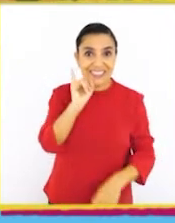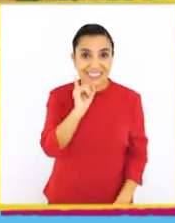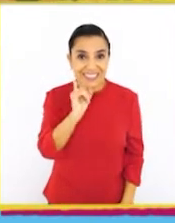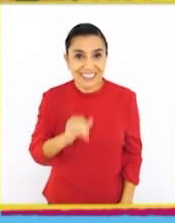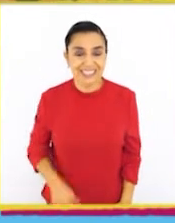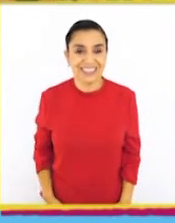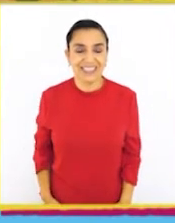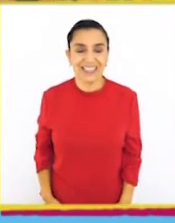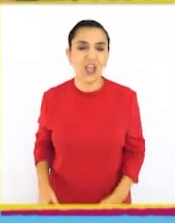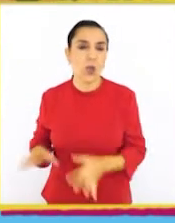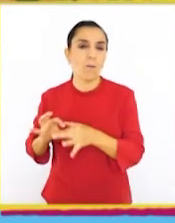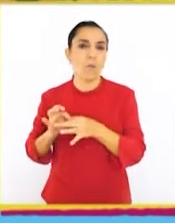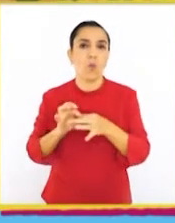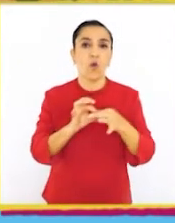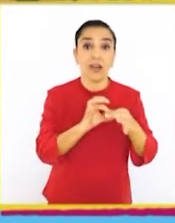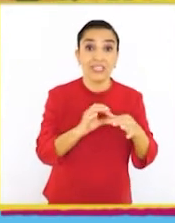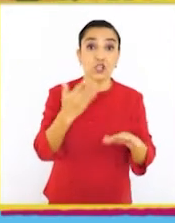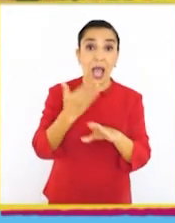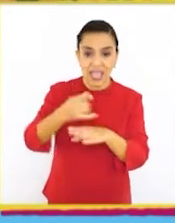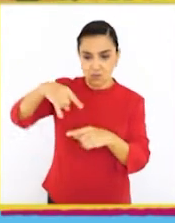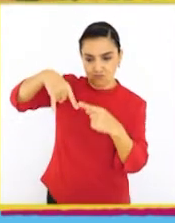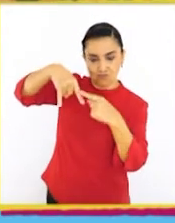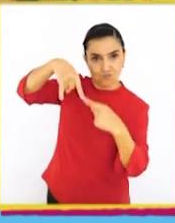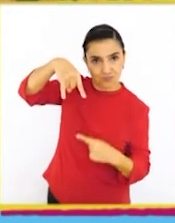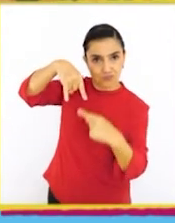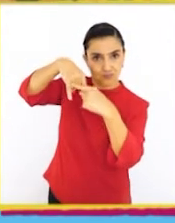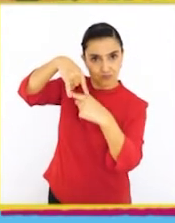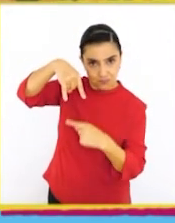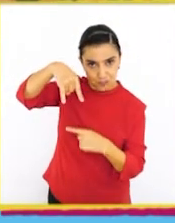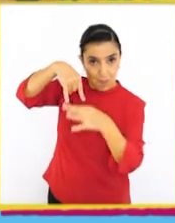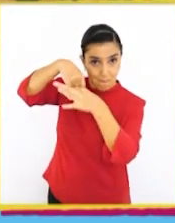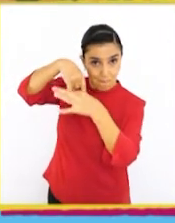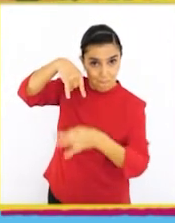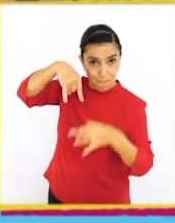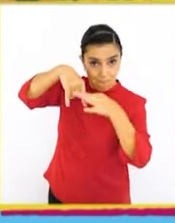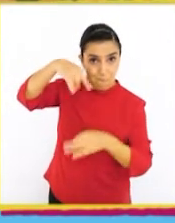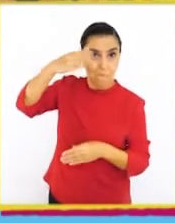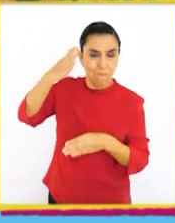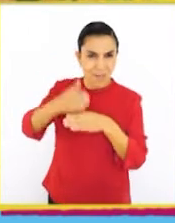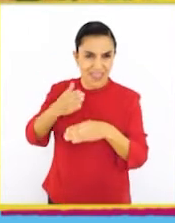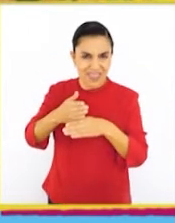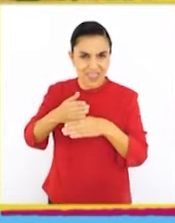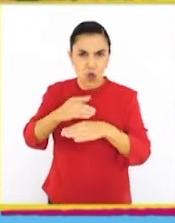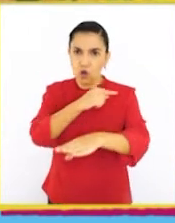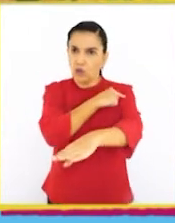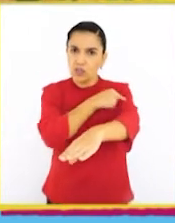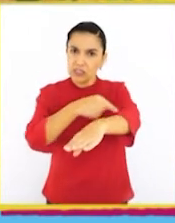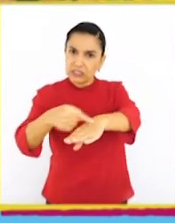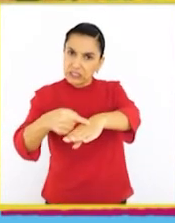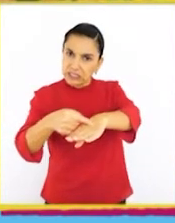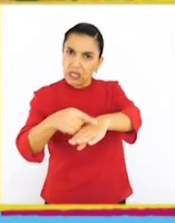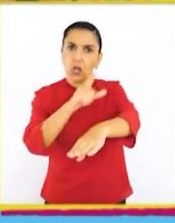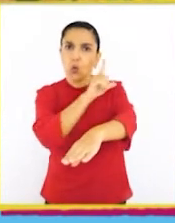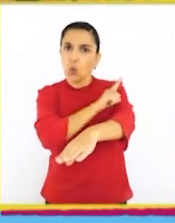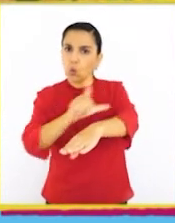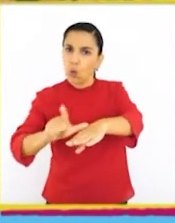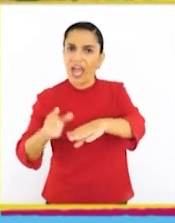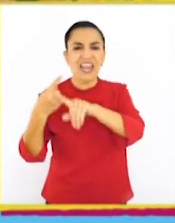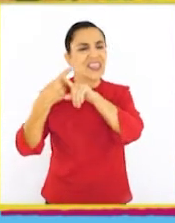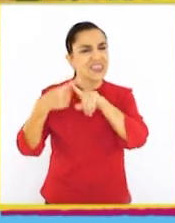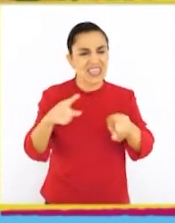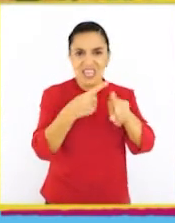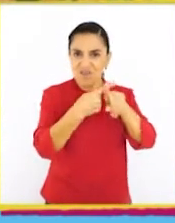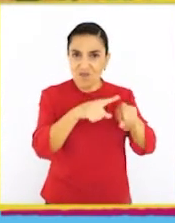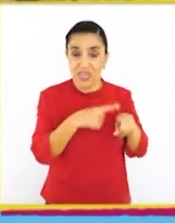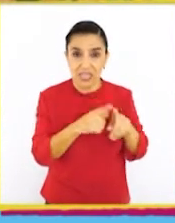¡Sí! Por eso tienen palos. Nuestro país tiene lugares muy diferentes. Y en